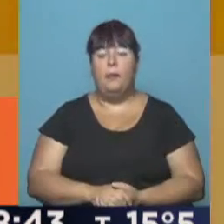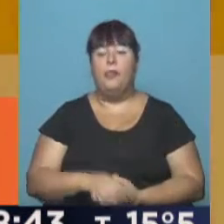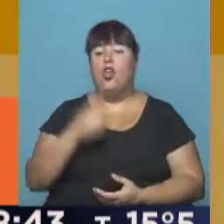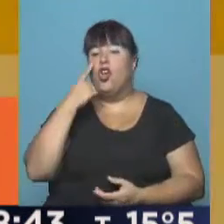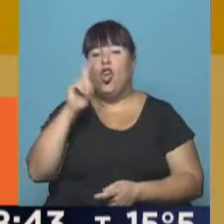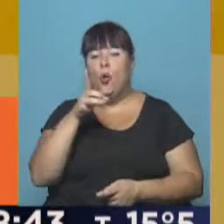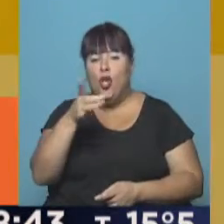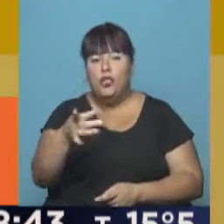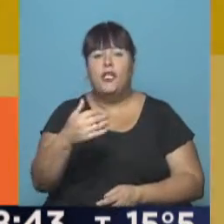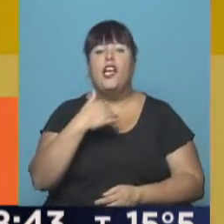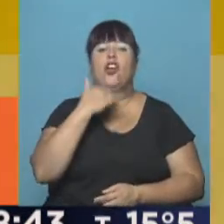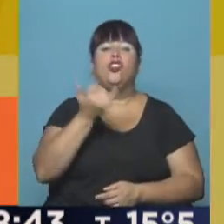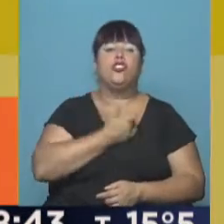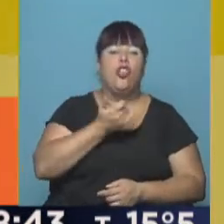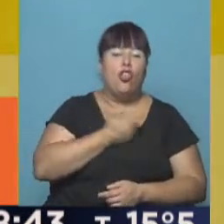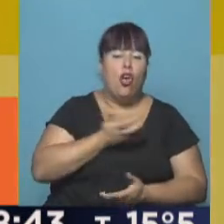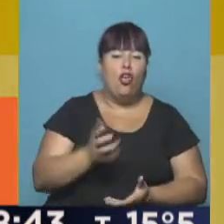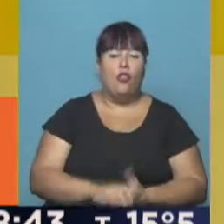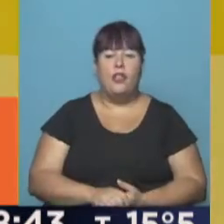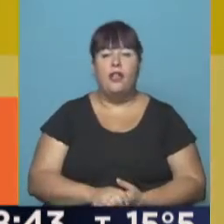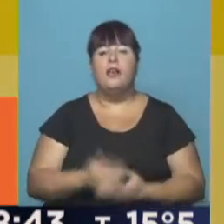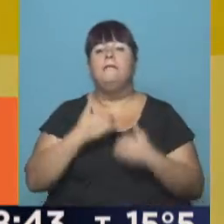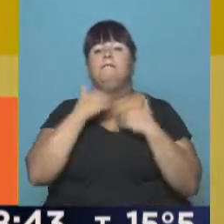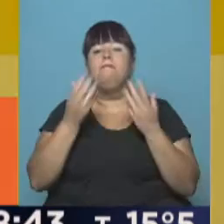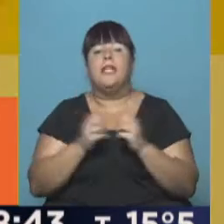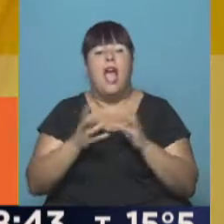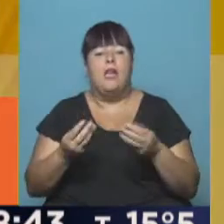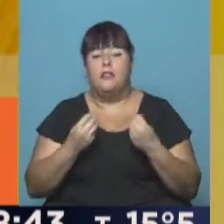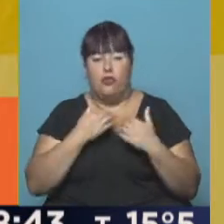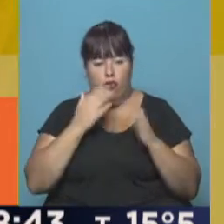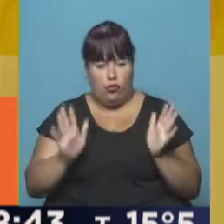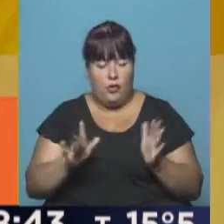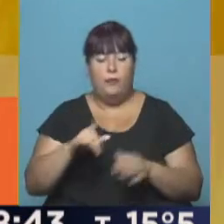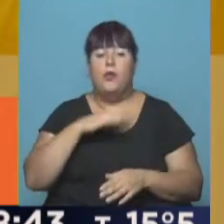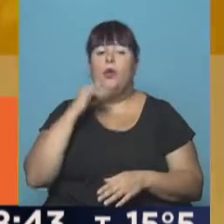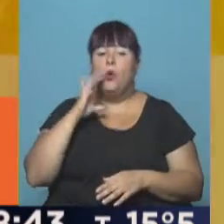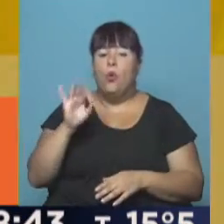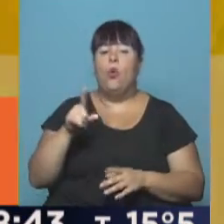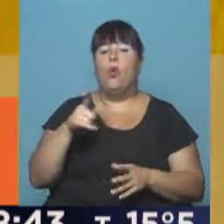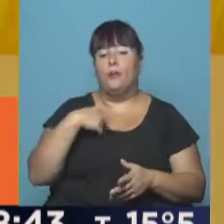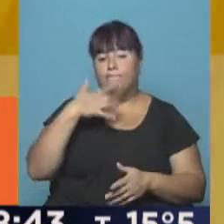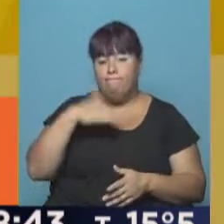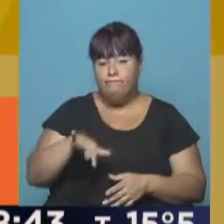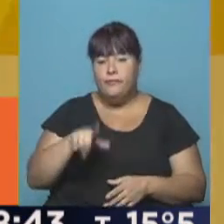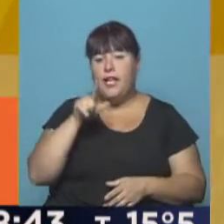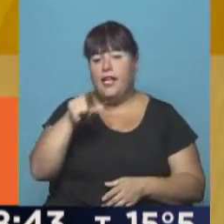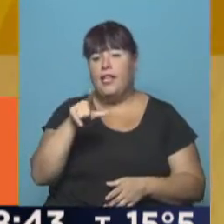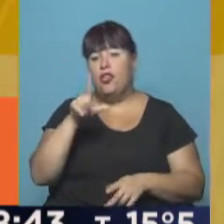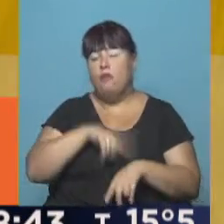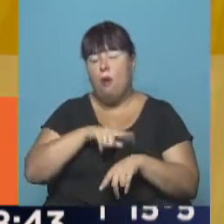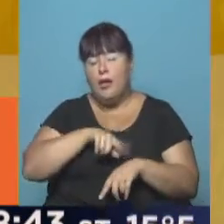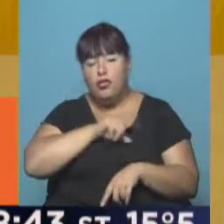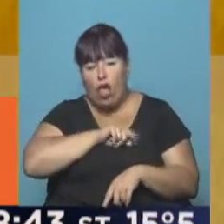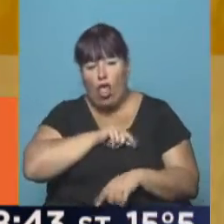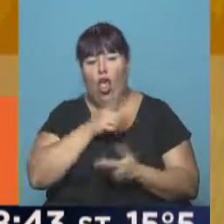el tren, no sabemos dónde está, no sabemos qué hacer. Julio, bueno, entendiendo tu momento, el